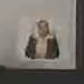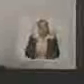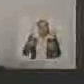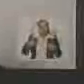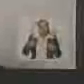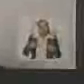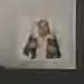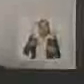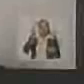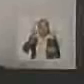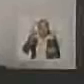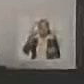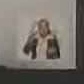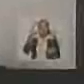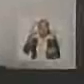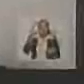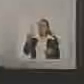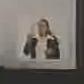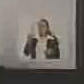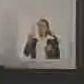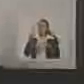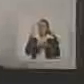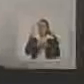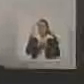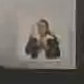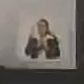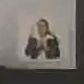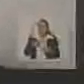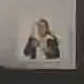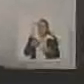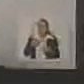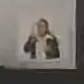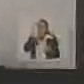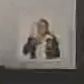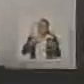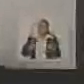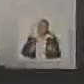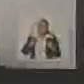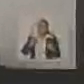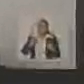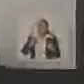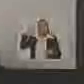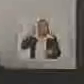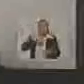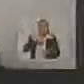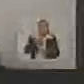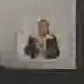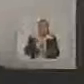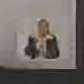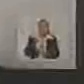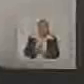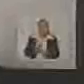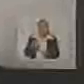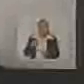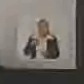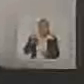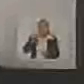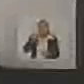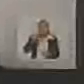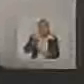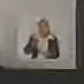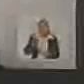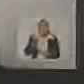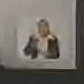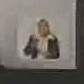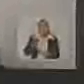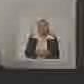comunidad. No hace un mes o dos meses, sino ha estado aquí desde hace 3 años. He compartido contigo la problemática